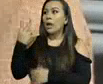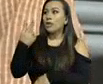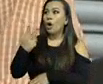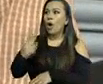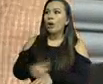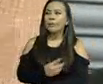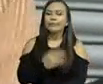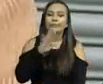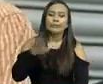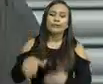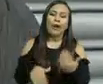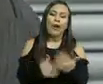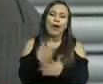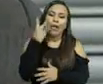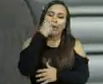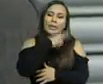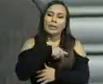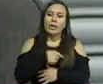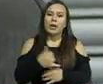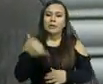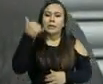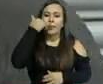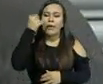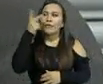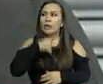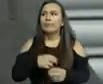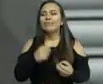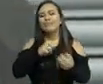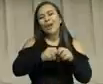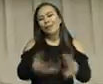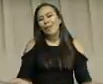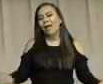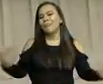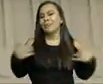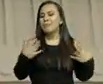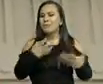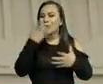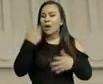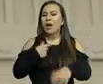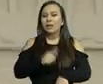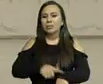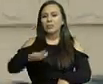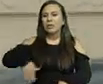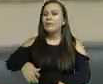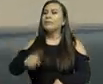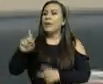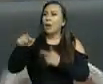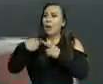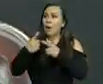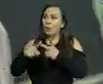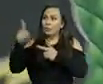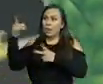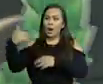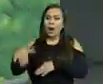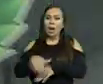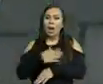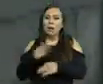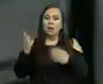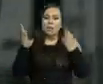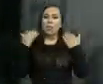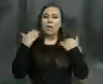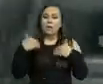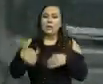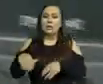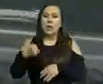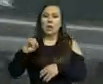sido mentira falsa alarma la verdad es que a muchos inconvenientes asimismo ocurrió en la planta guayaquil en las calles eloy alfaro y josé